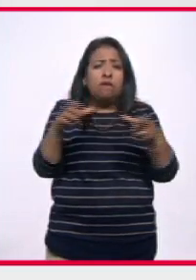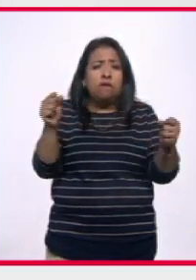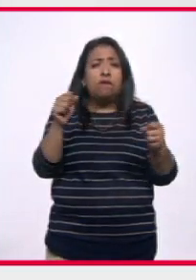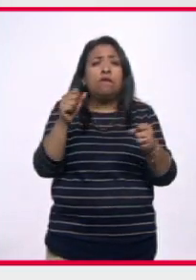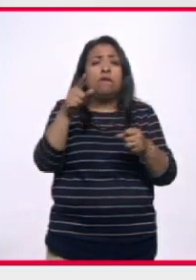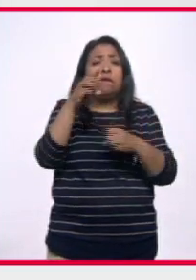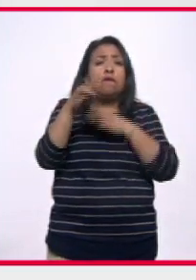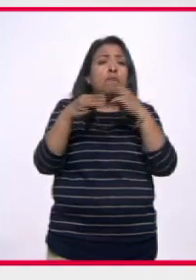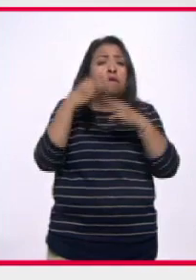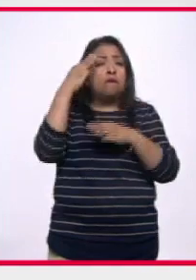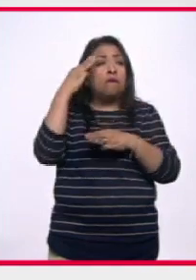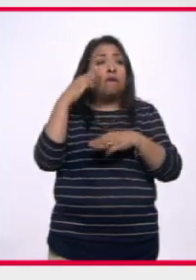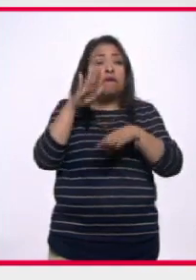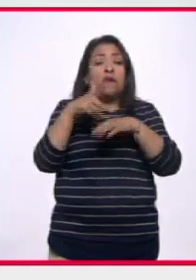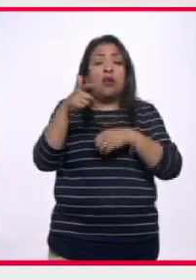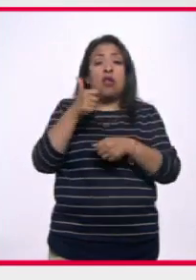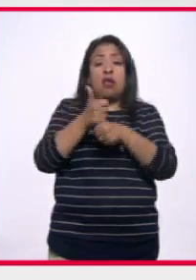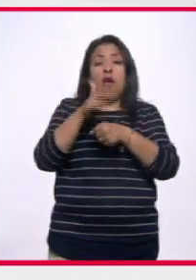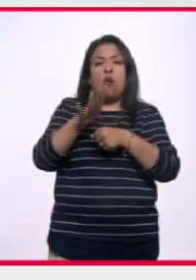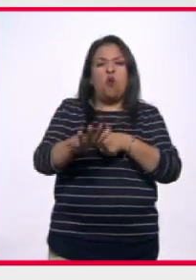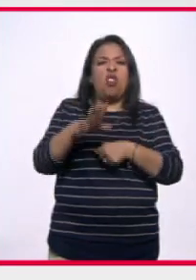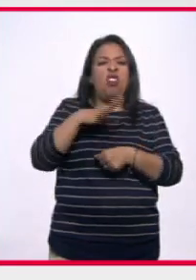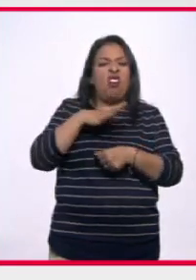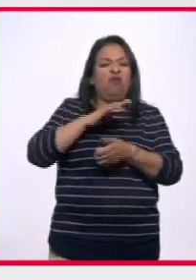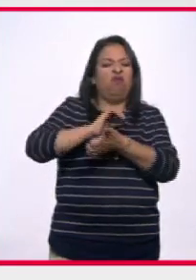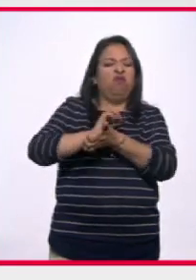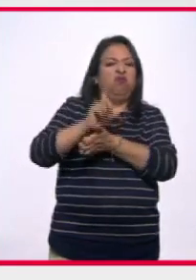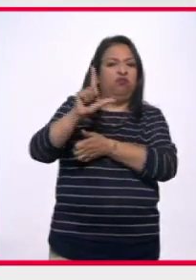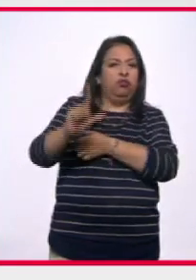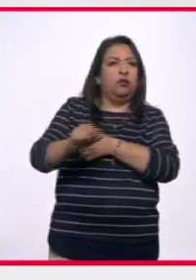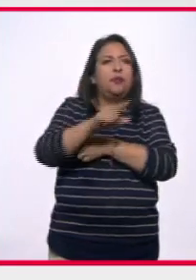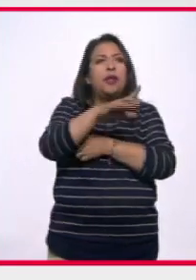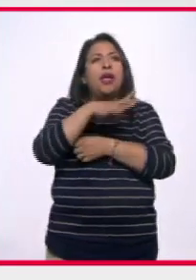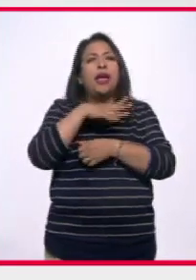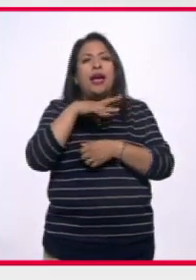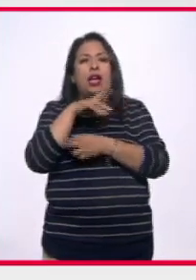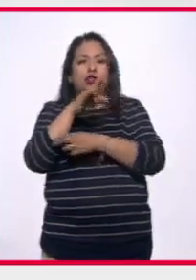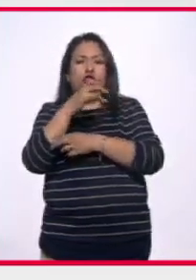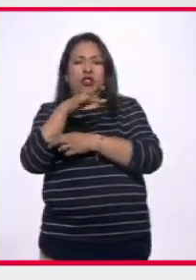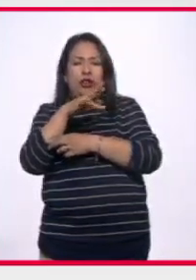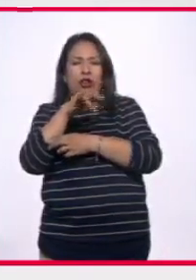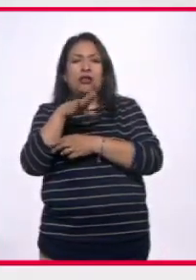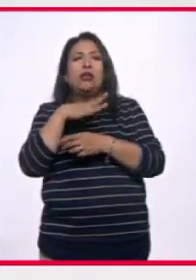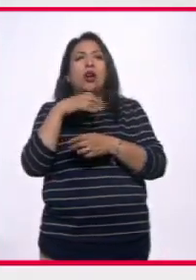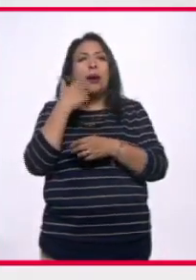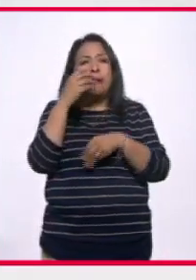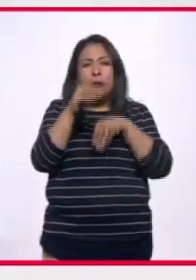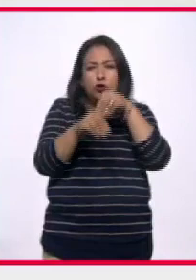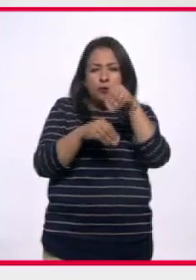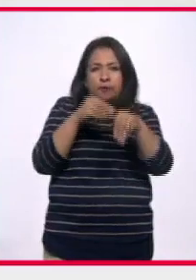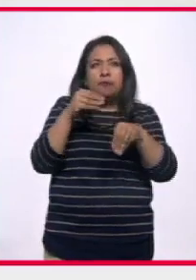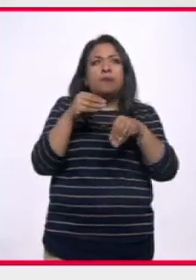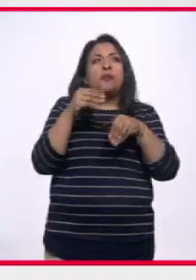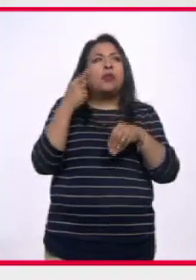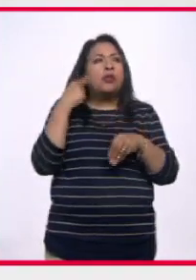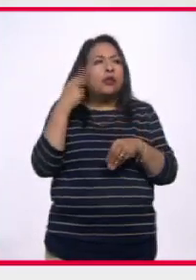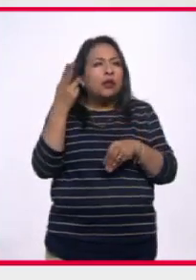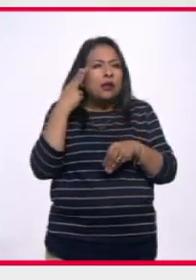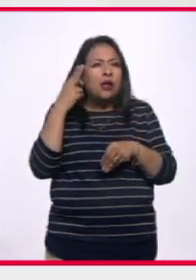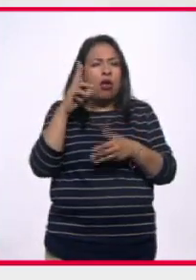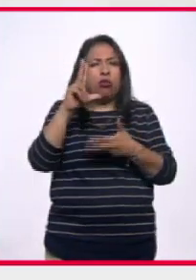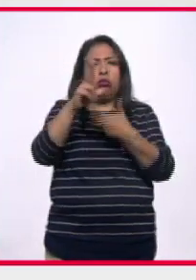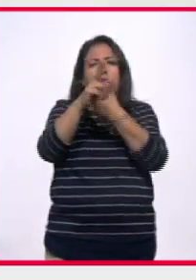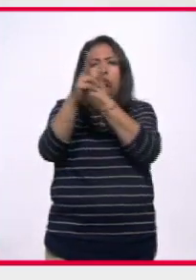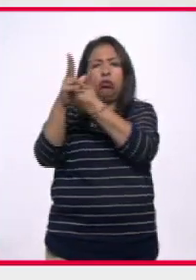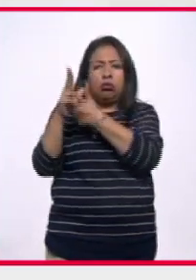impuesto por su abuela hay un diseño sonoro de rodrigo casio filomarino que tratamos de recrear los sonidos de un huracán